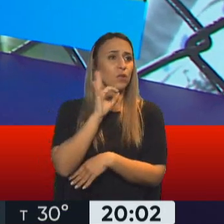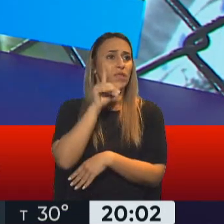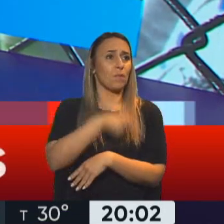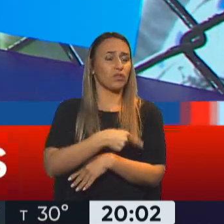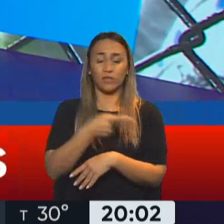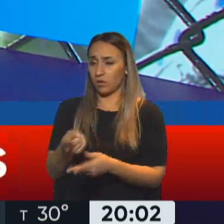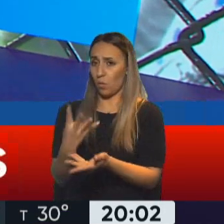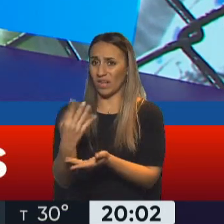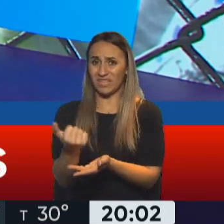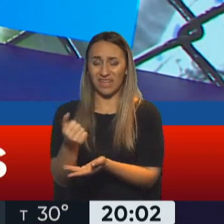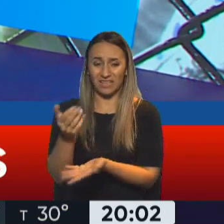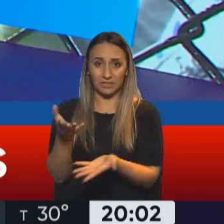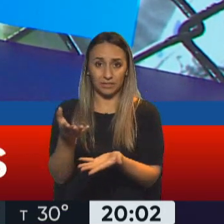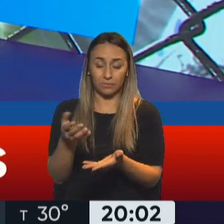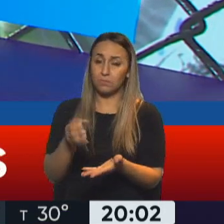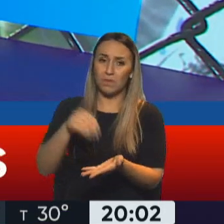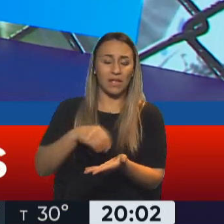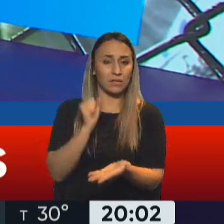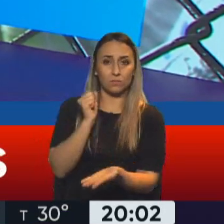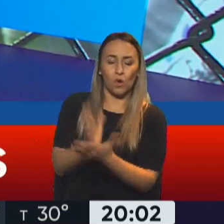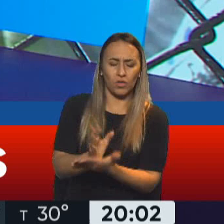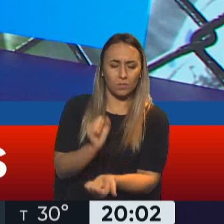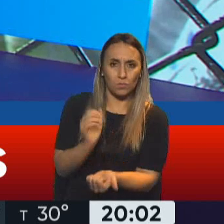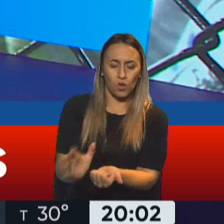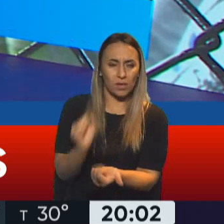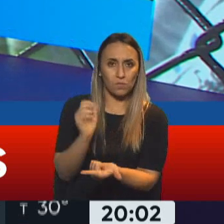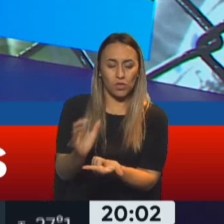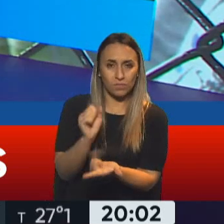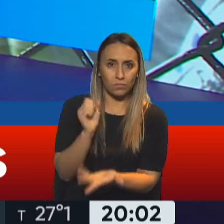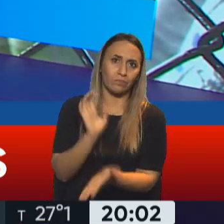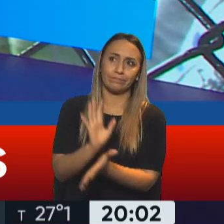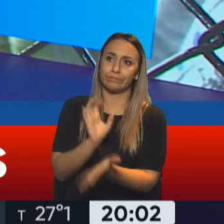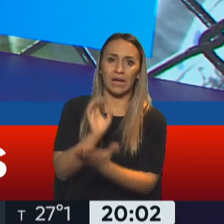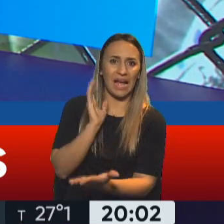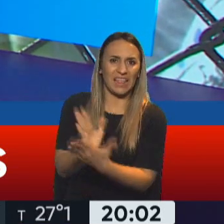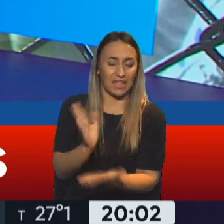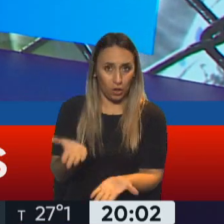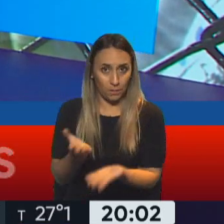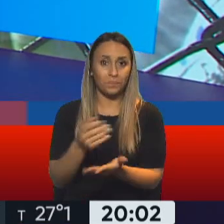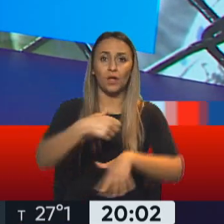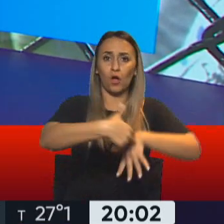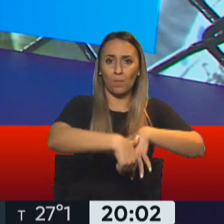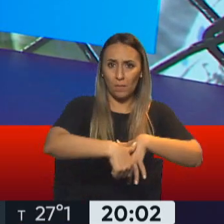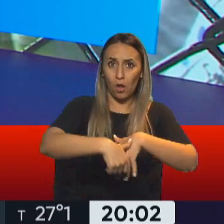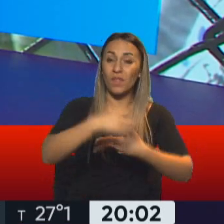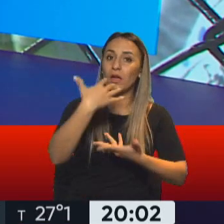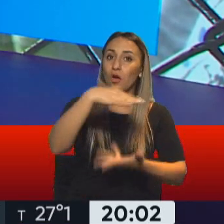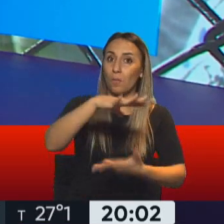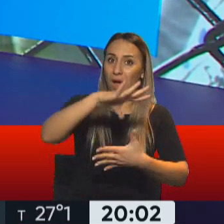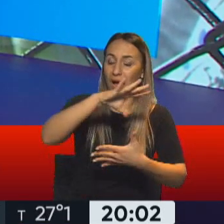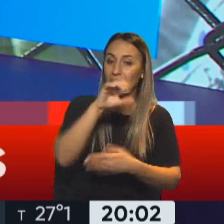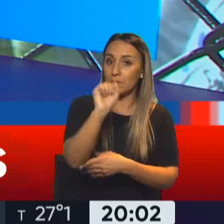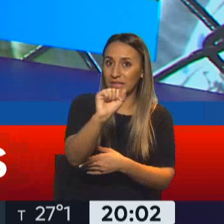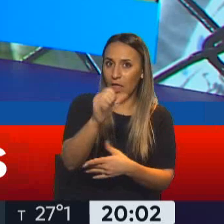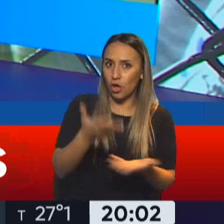Y además, las sanciones que viene recibiendo la institución, recordemos también Conmebol, Copa Libertadores de América.